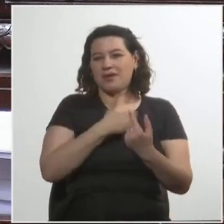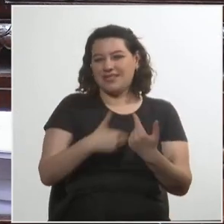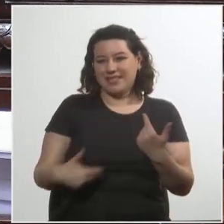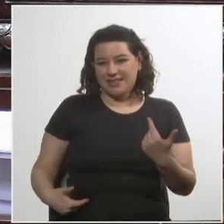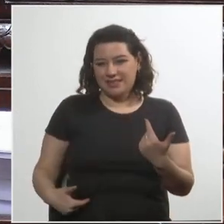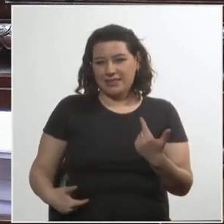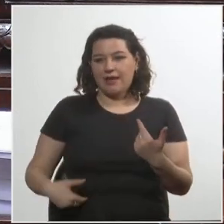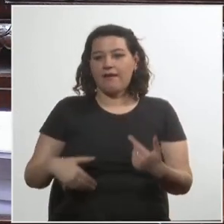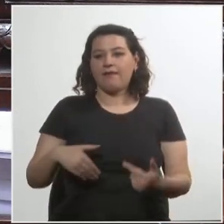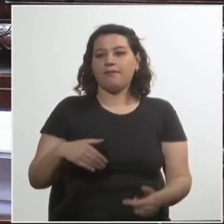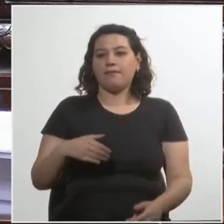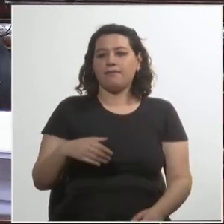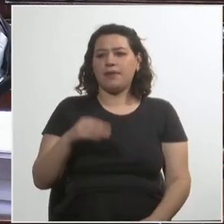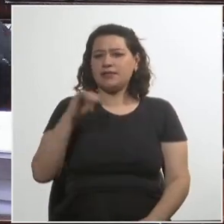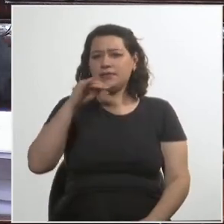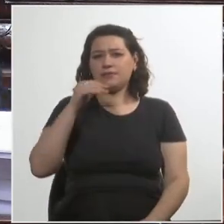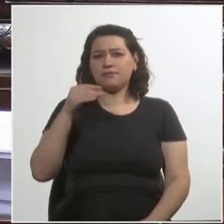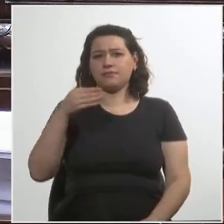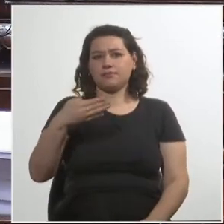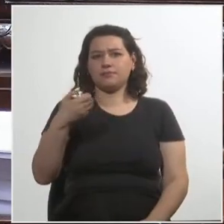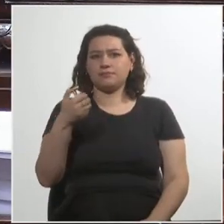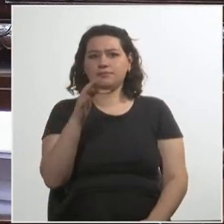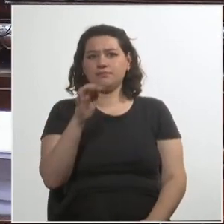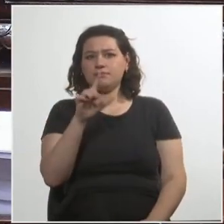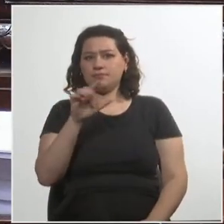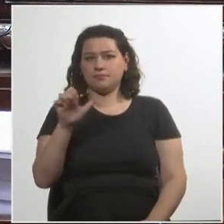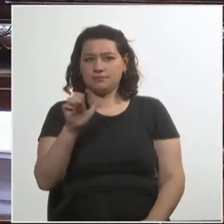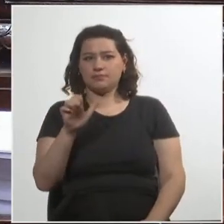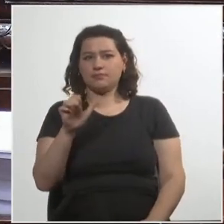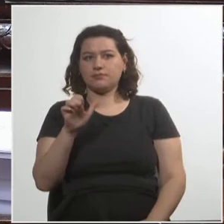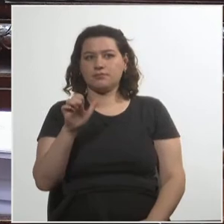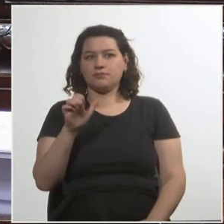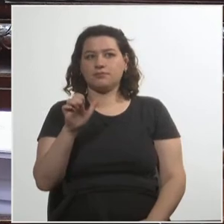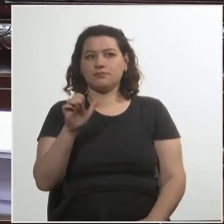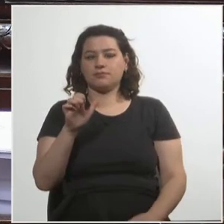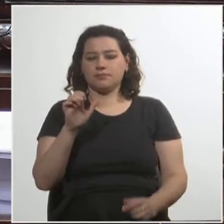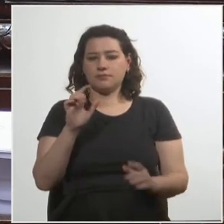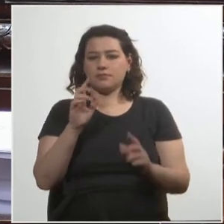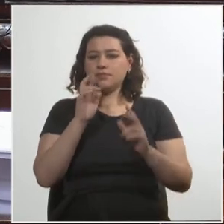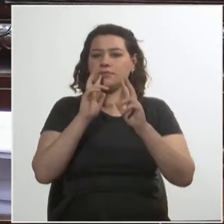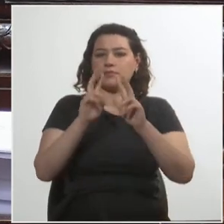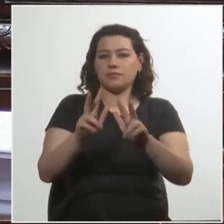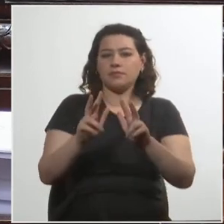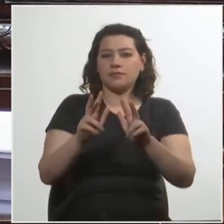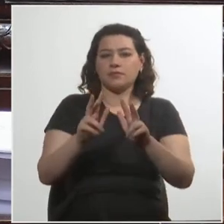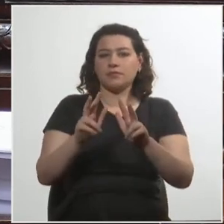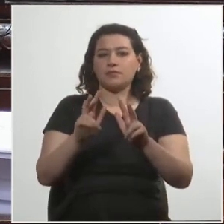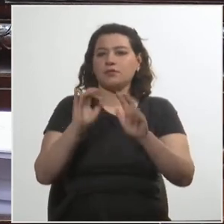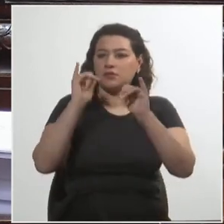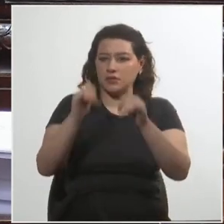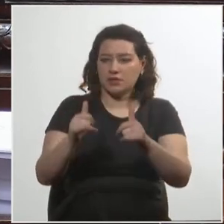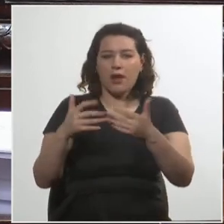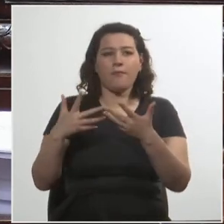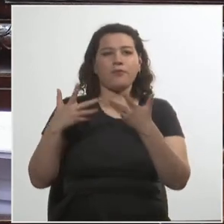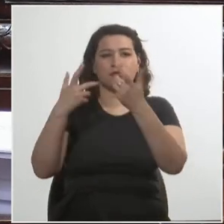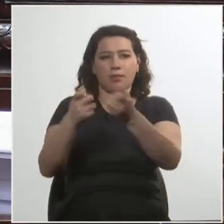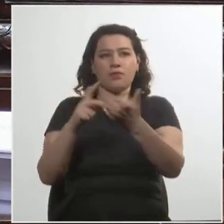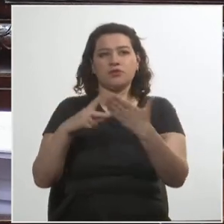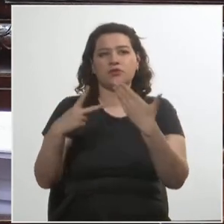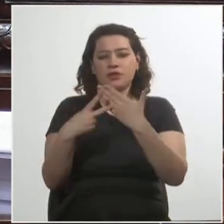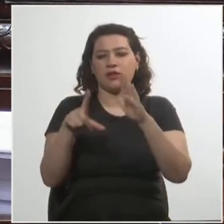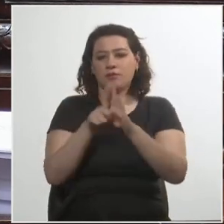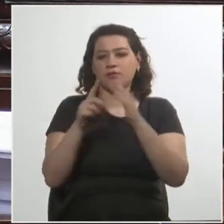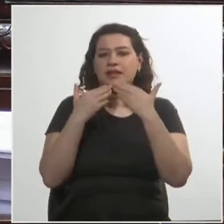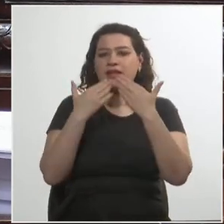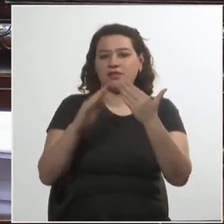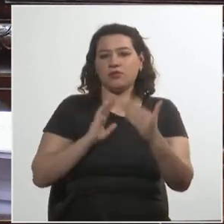doctor Jorge Valle este damos un paso adelante y este decimos que apoyamos este proyecto de